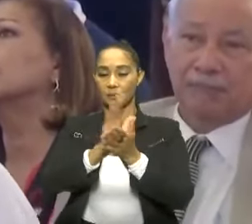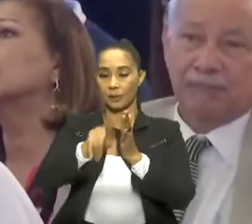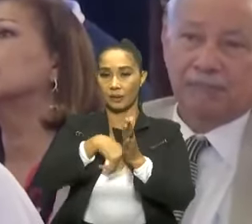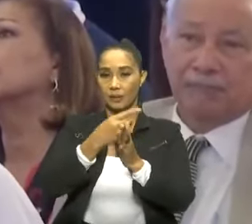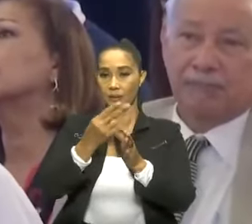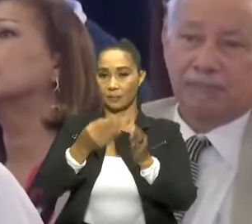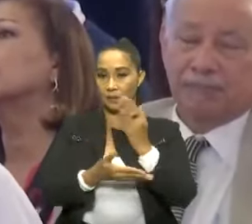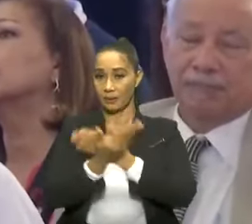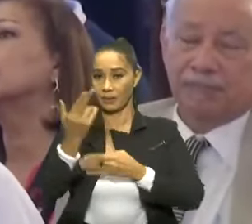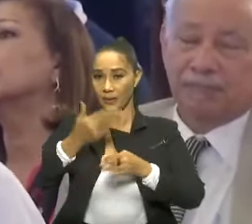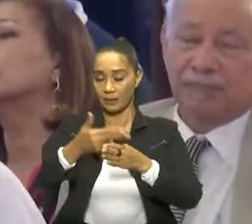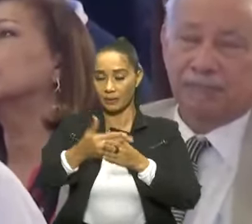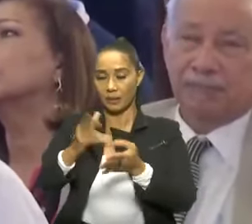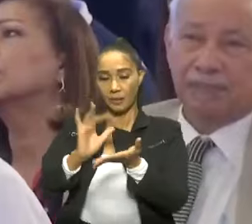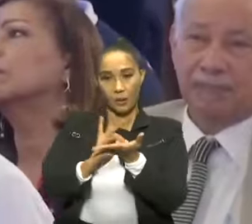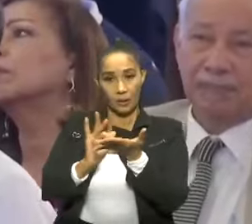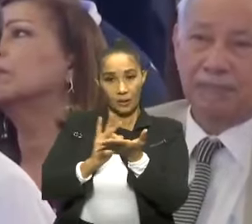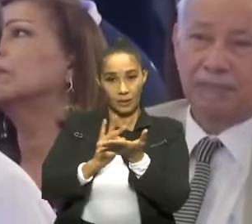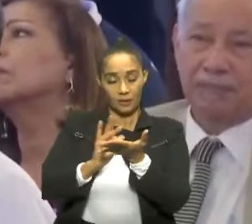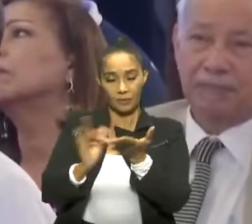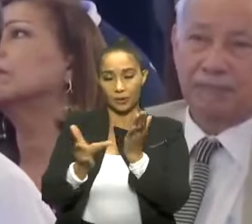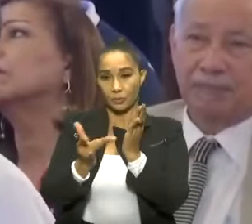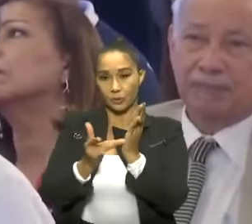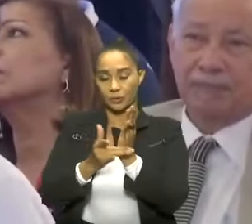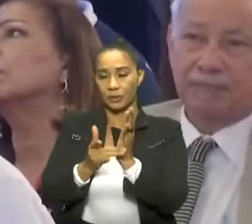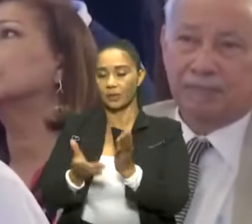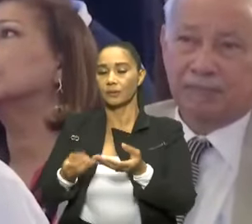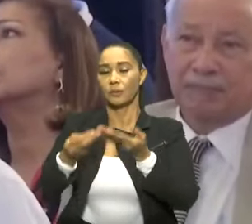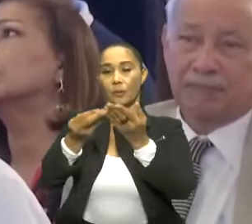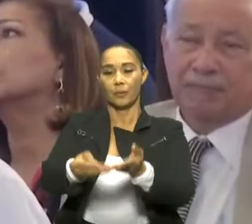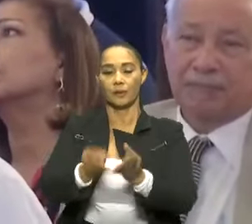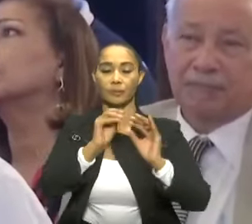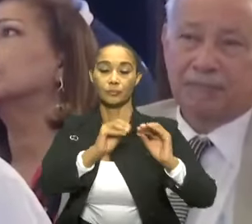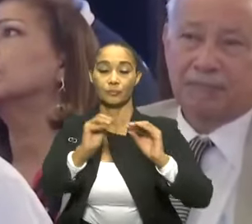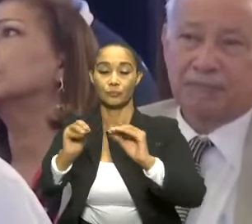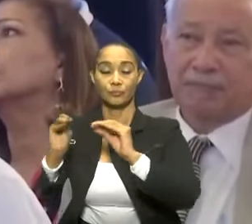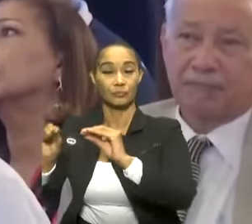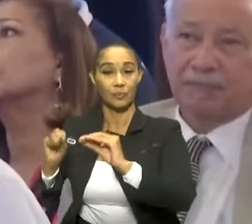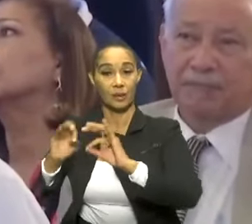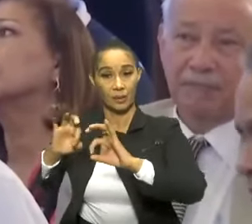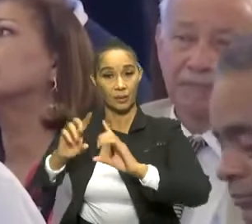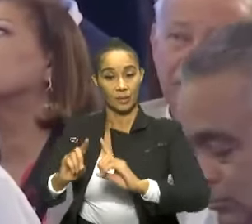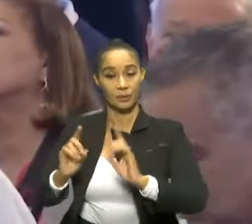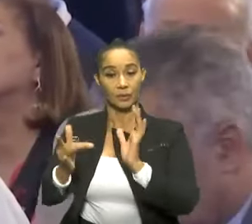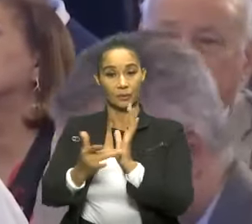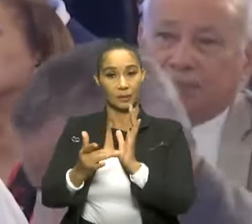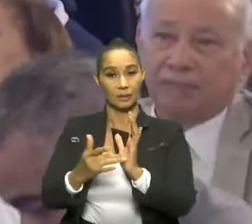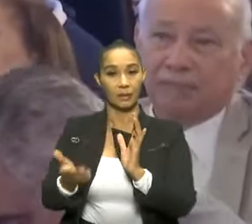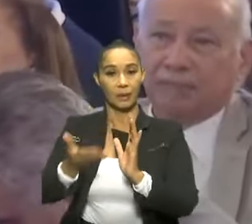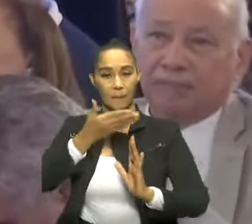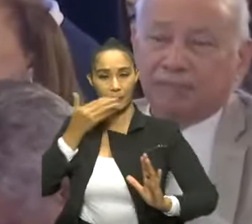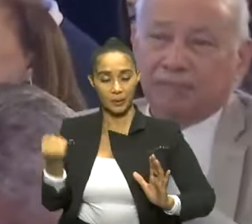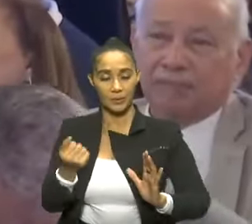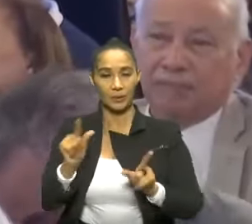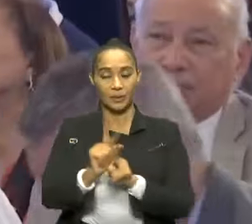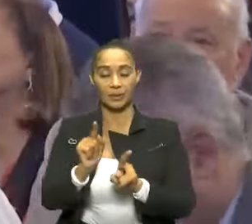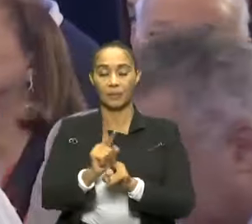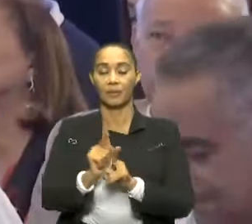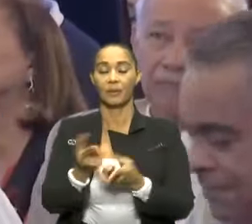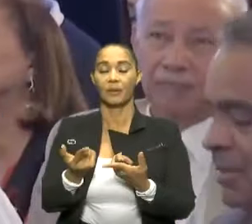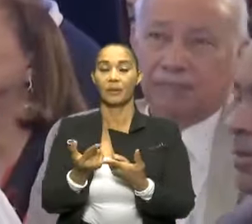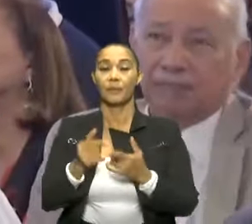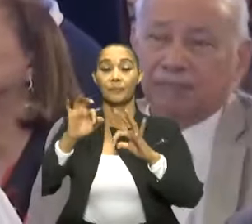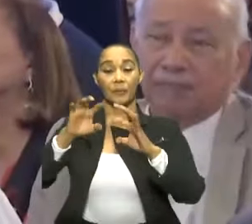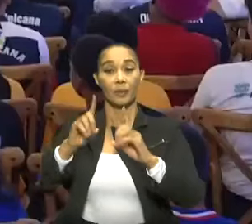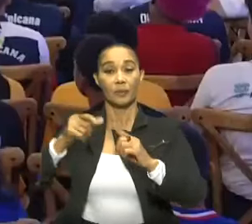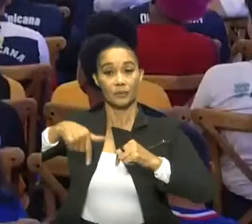todos los laboratorios que necesitan los politécnicos para que realmente la educación técnica mejore. Y en definitiva, creo que en